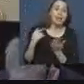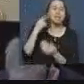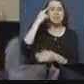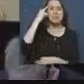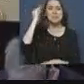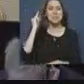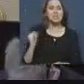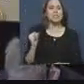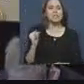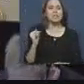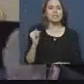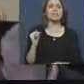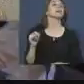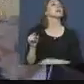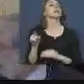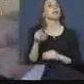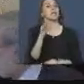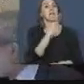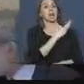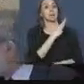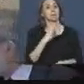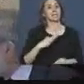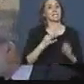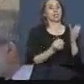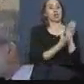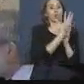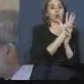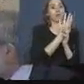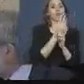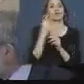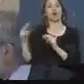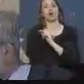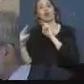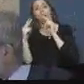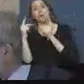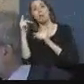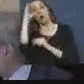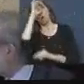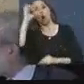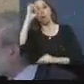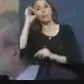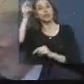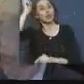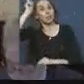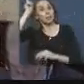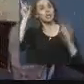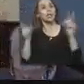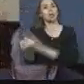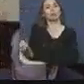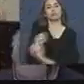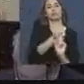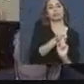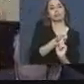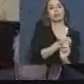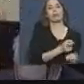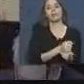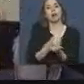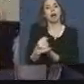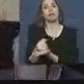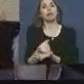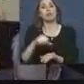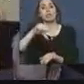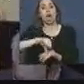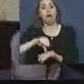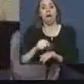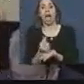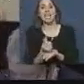así, recogerá la mirada indígena y para que esto nos ayude al escenario actual, en el que el capitalismo a